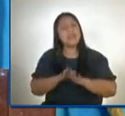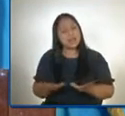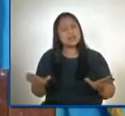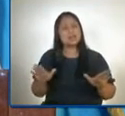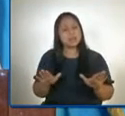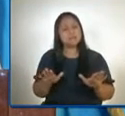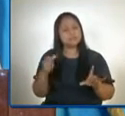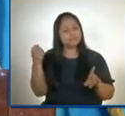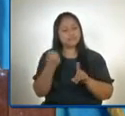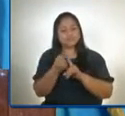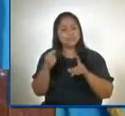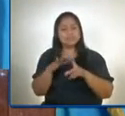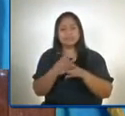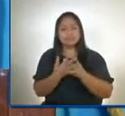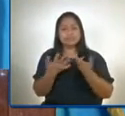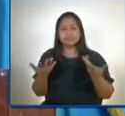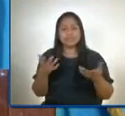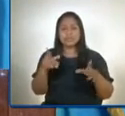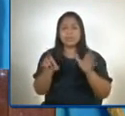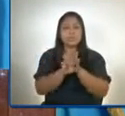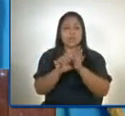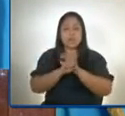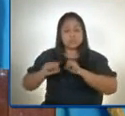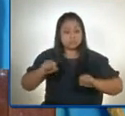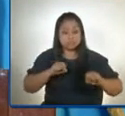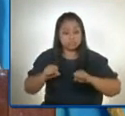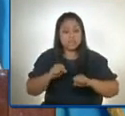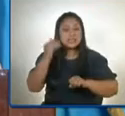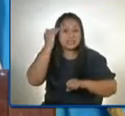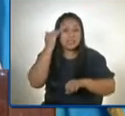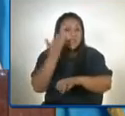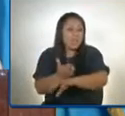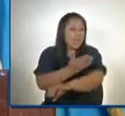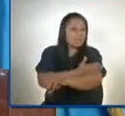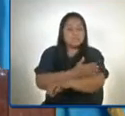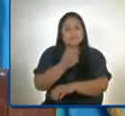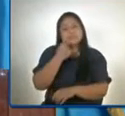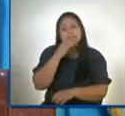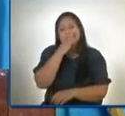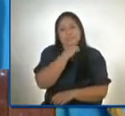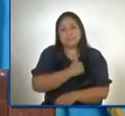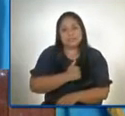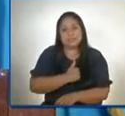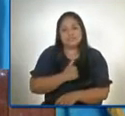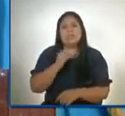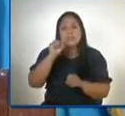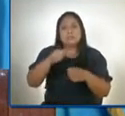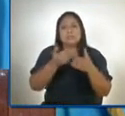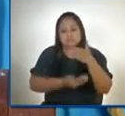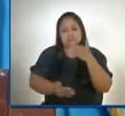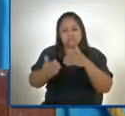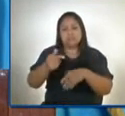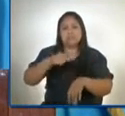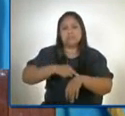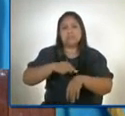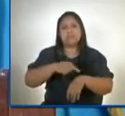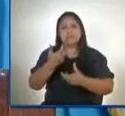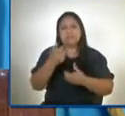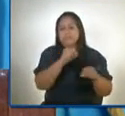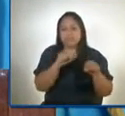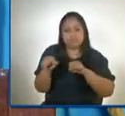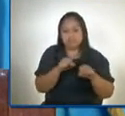situación. Los eventos como los sismos no se pueden predecir, que pueden ocurrir sí, porque a lo largo de la historia, en el caso de Guatemala, que somos un